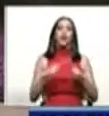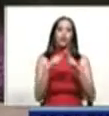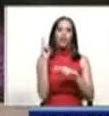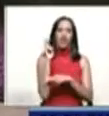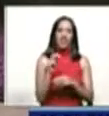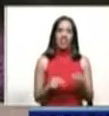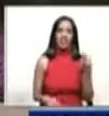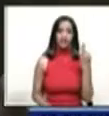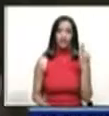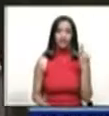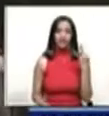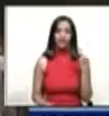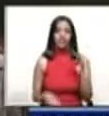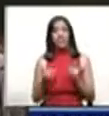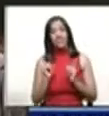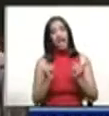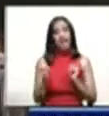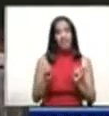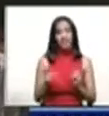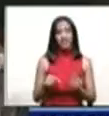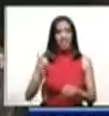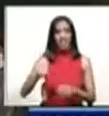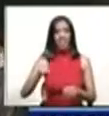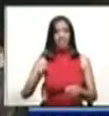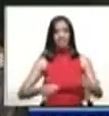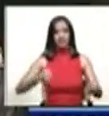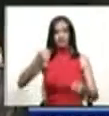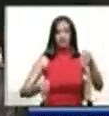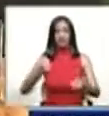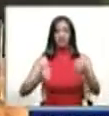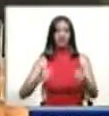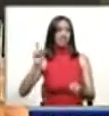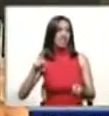¿Ah? Es San Agustín. Y a veces tasea. Que es una forma de comunicación.